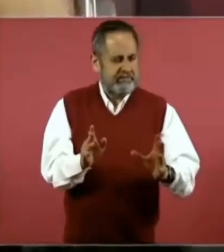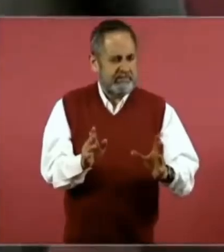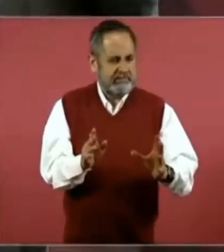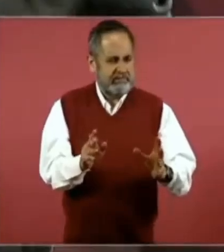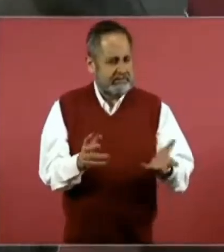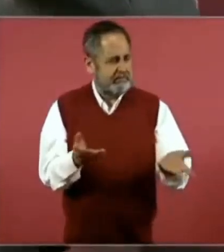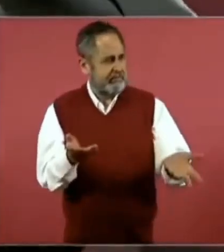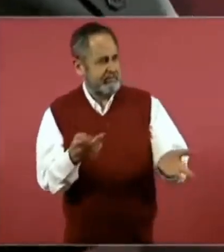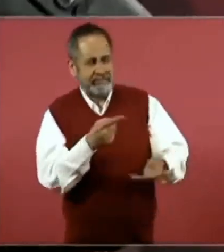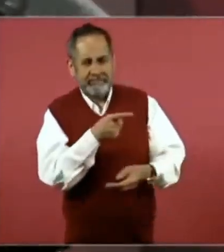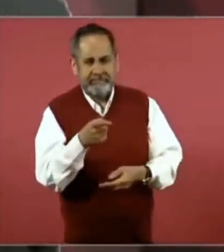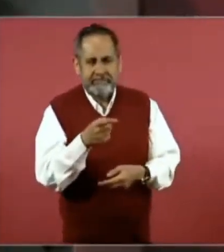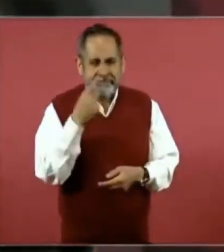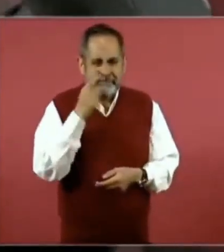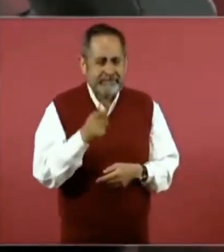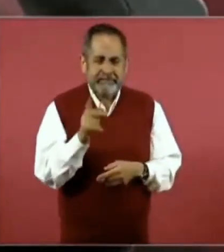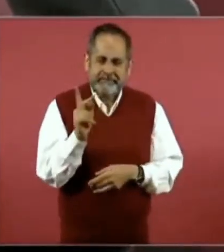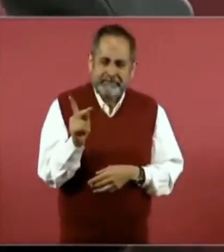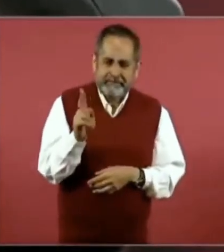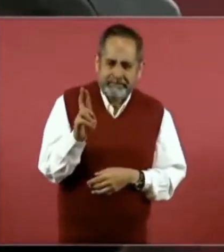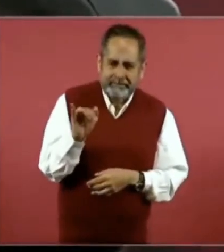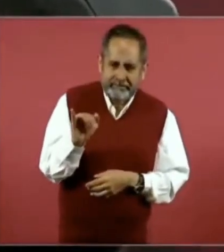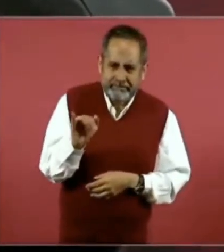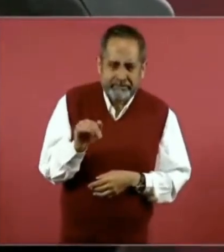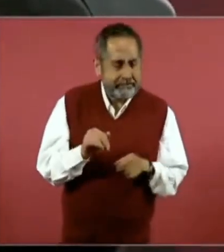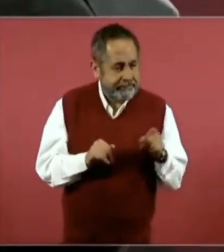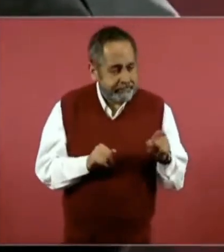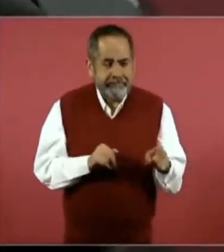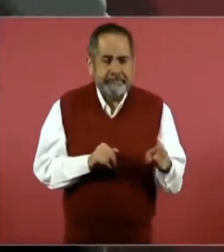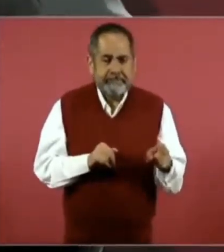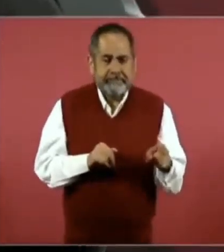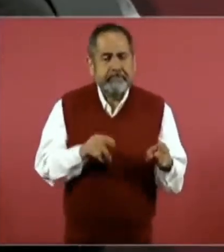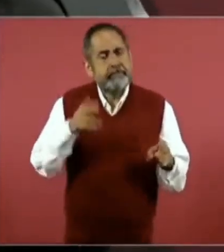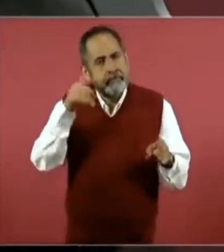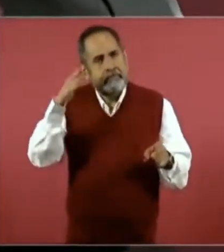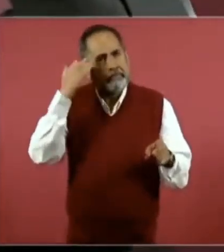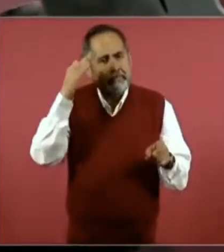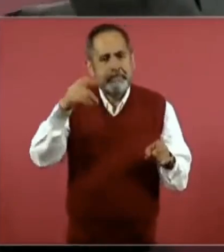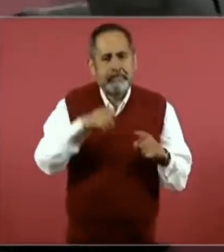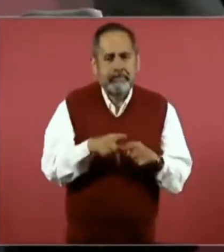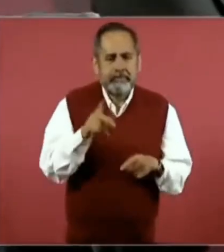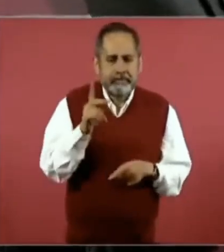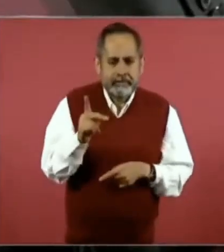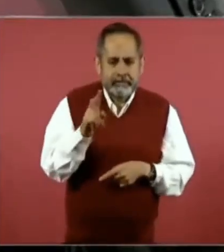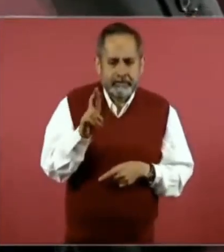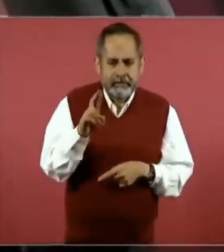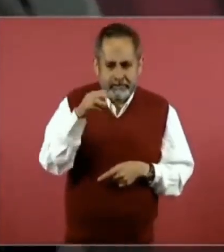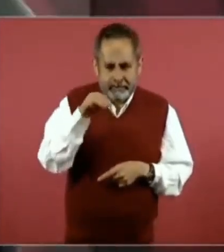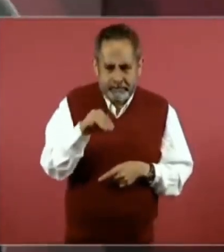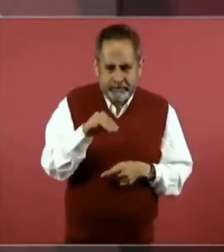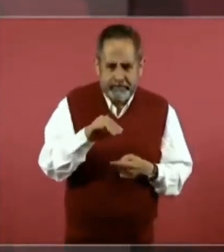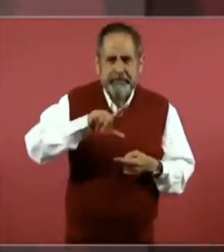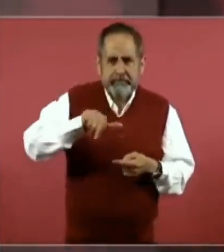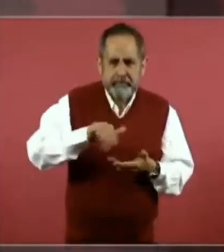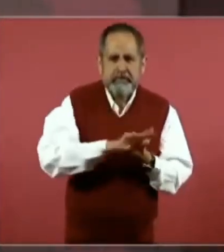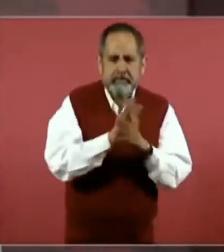bueno, el PRI, en ese entonces Partido de la Revolución Mexicana, se